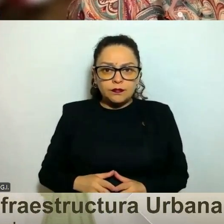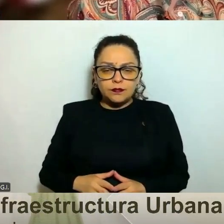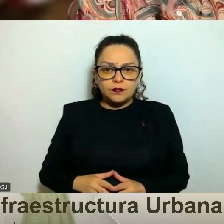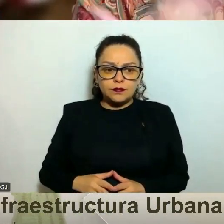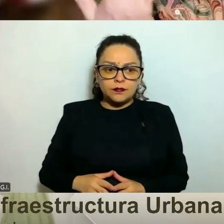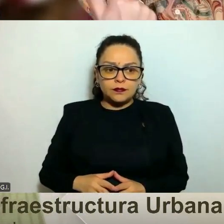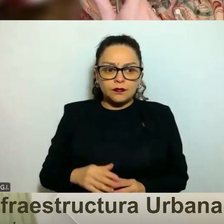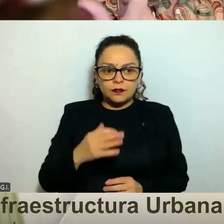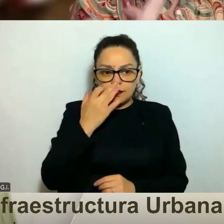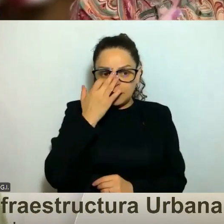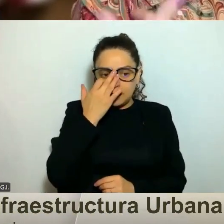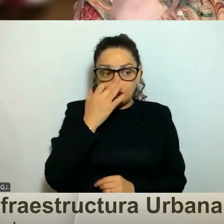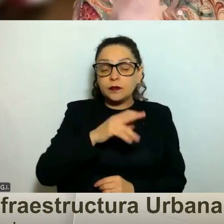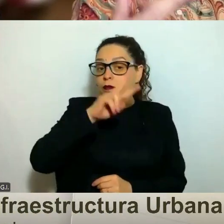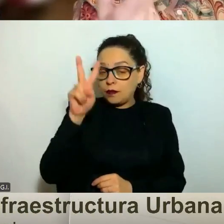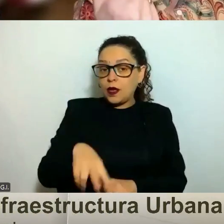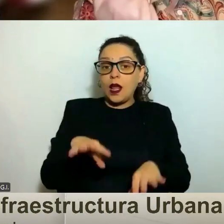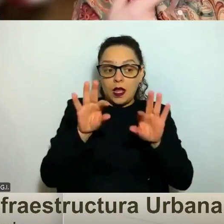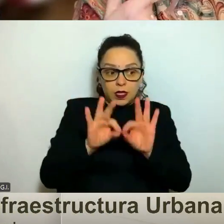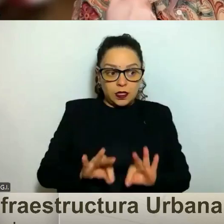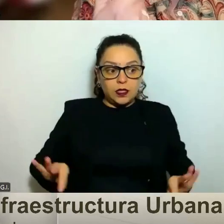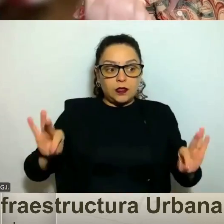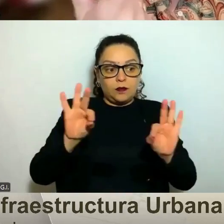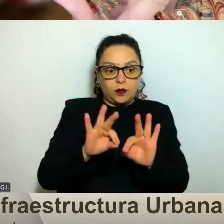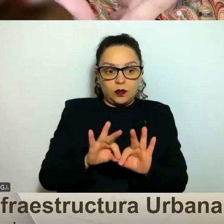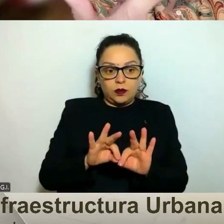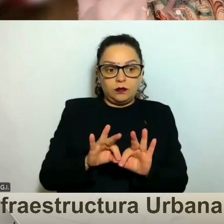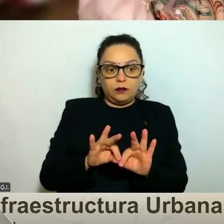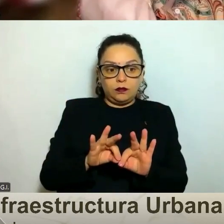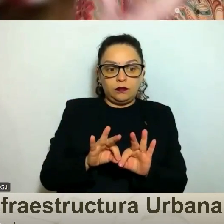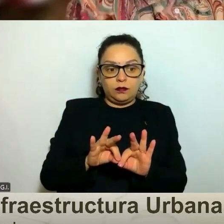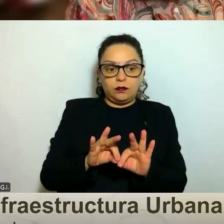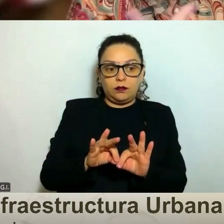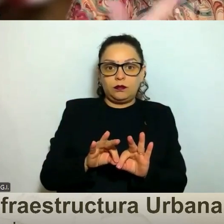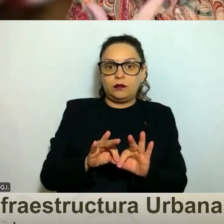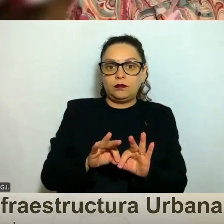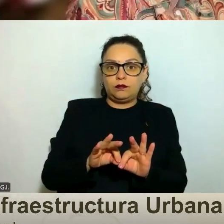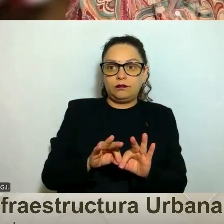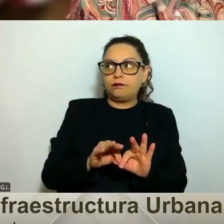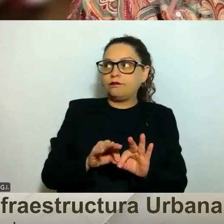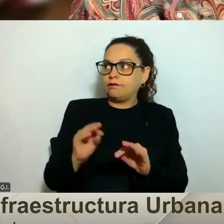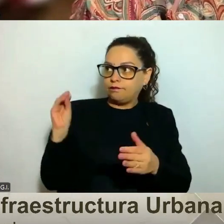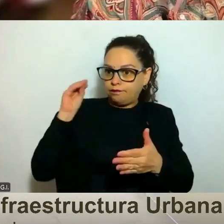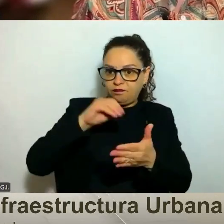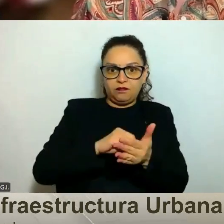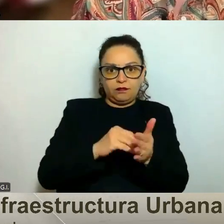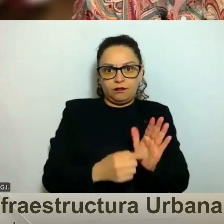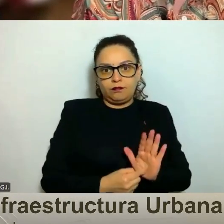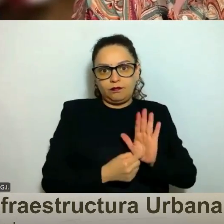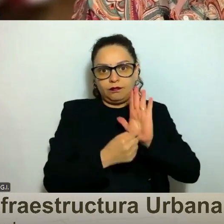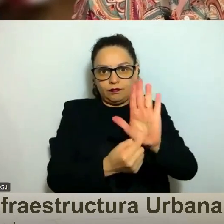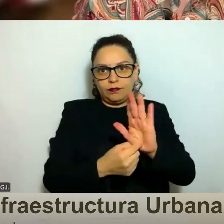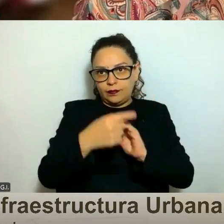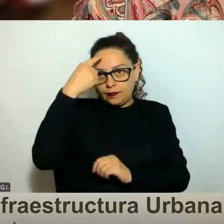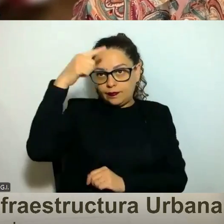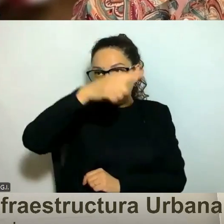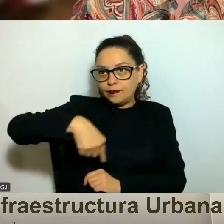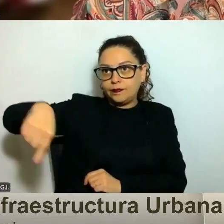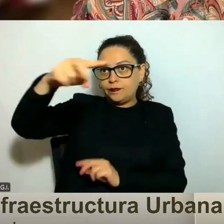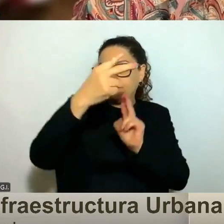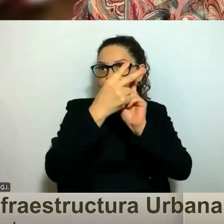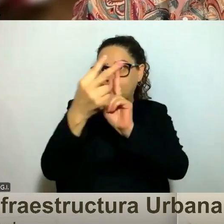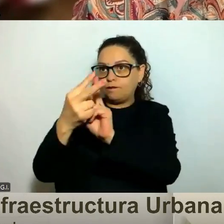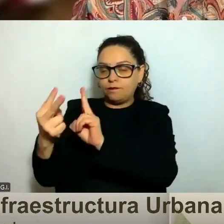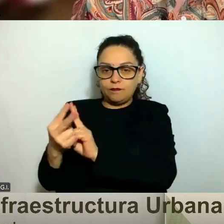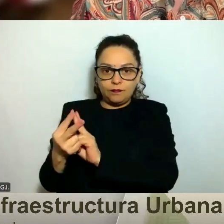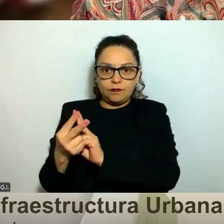Y es importante compartirlo porque los vecinos lo están viendo, entonces Claro. también para que ellos puedan tener la referencia. Sí, lo